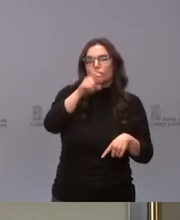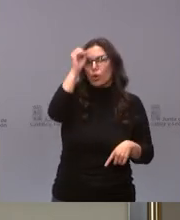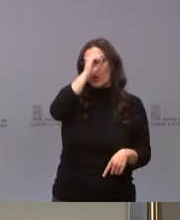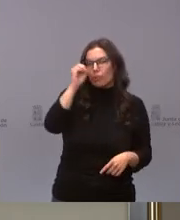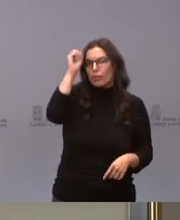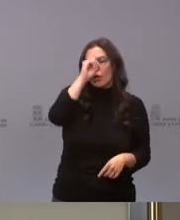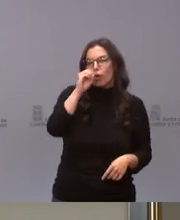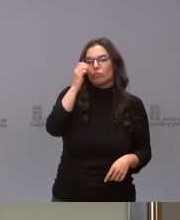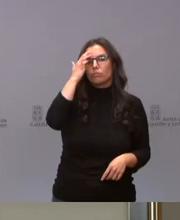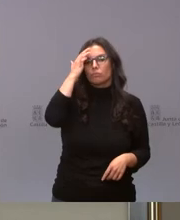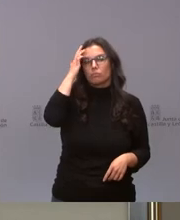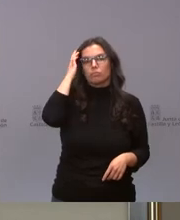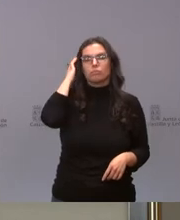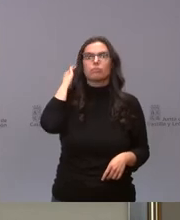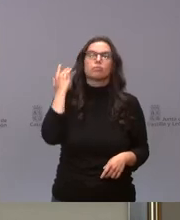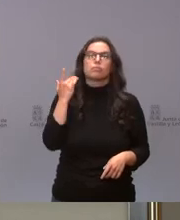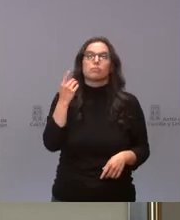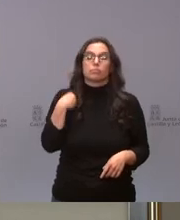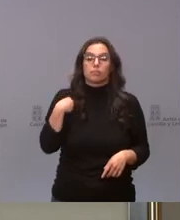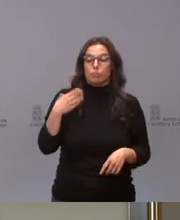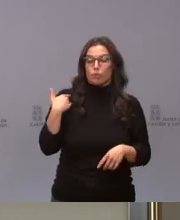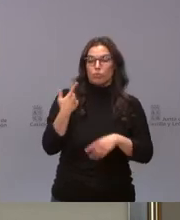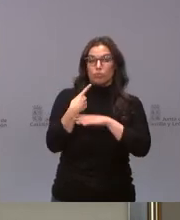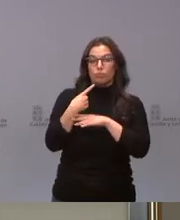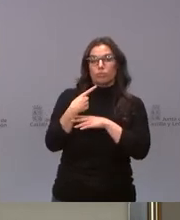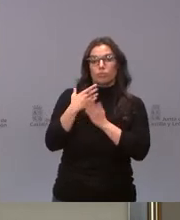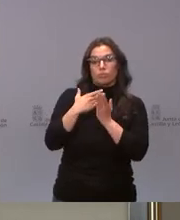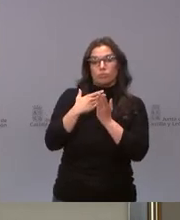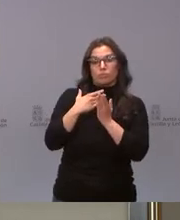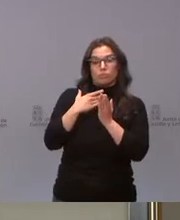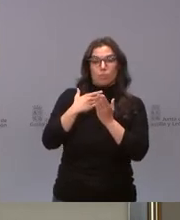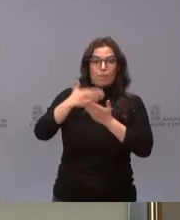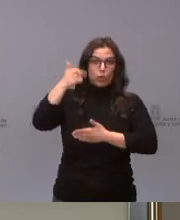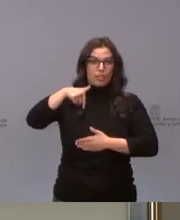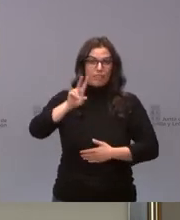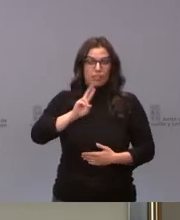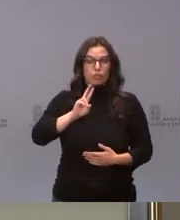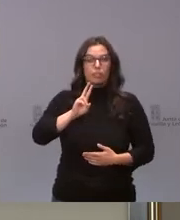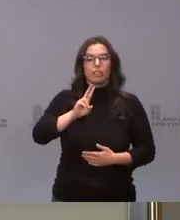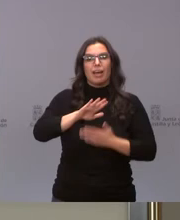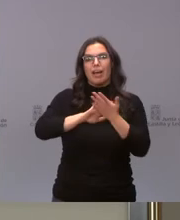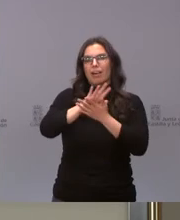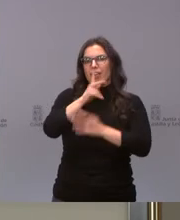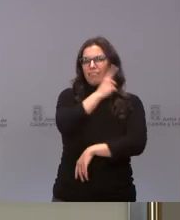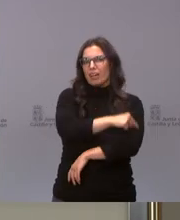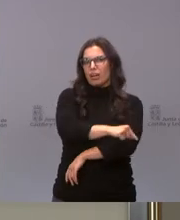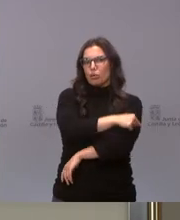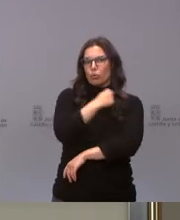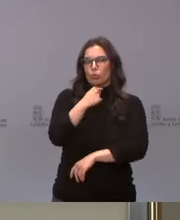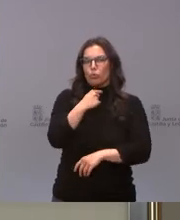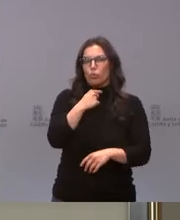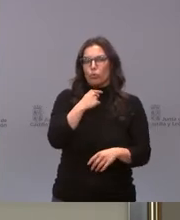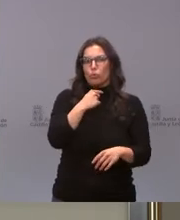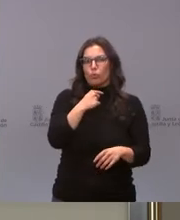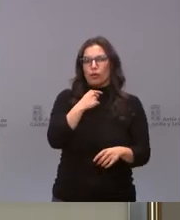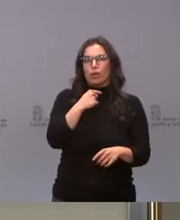merece una información que ha salido en las últimas horas en un medio de aquí de Valladolid sobre la vacunación de todos los trabajadores